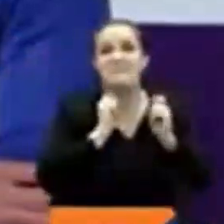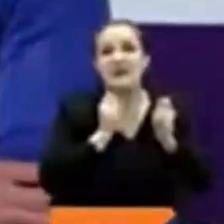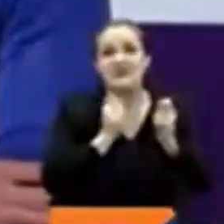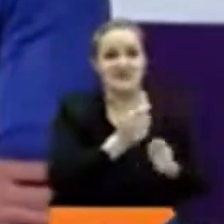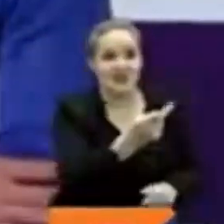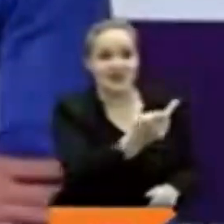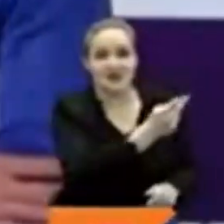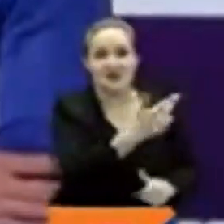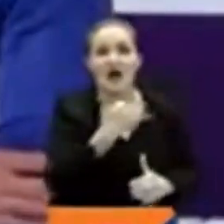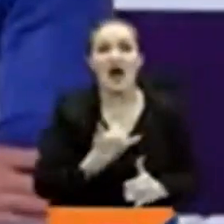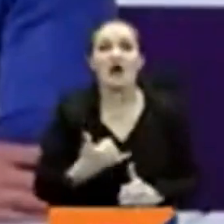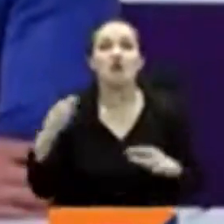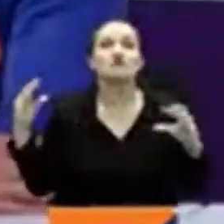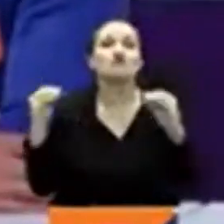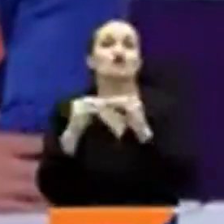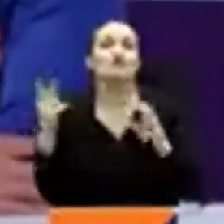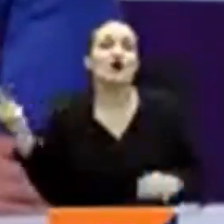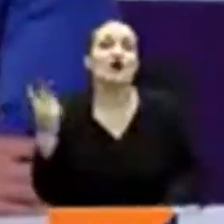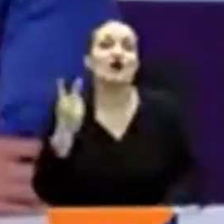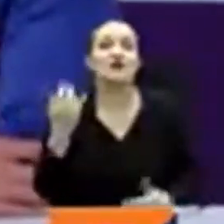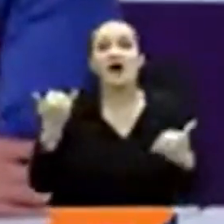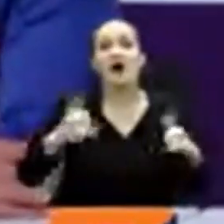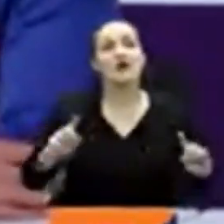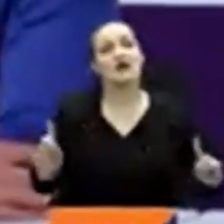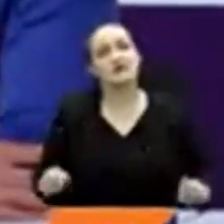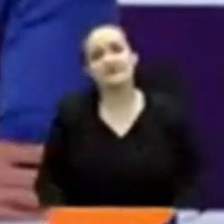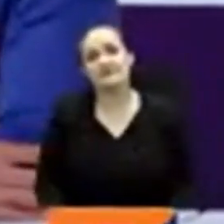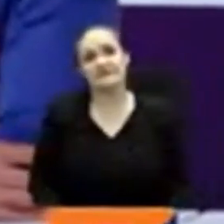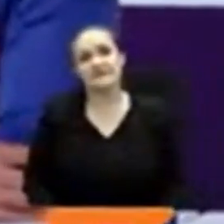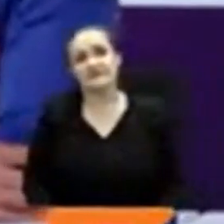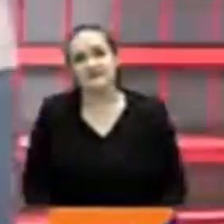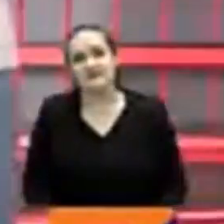Damos un beso boca a boca. Eso no lo vamos a hacer ahora aquí.